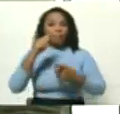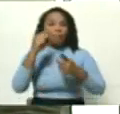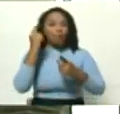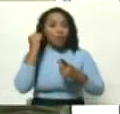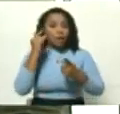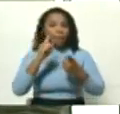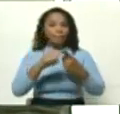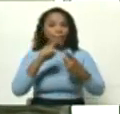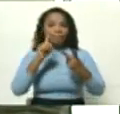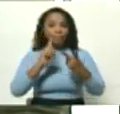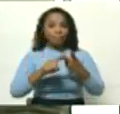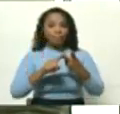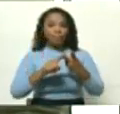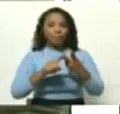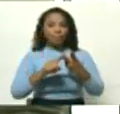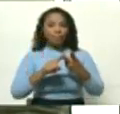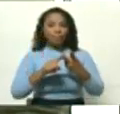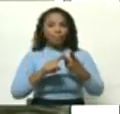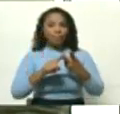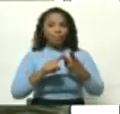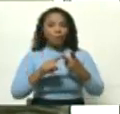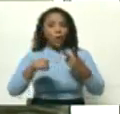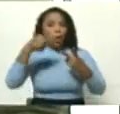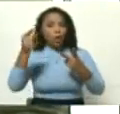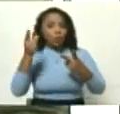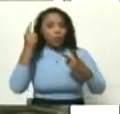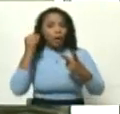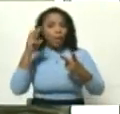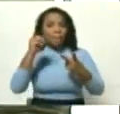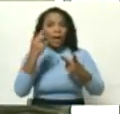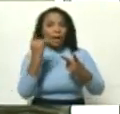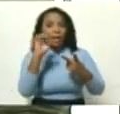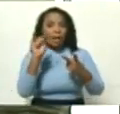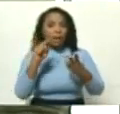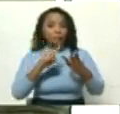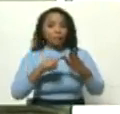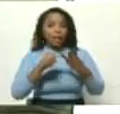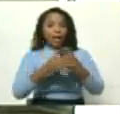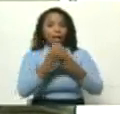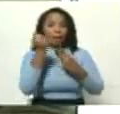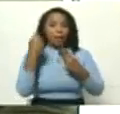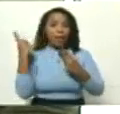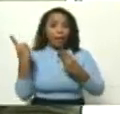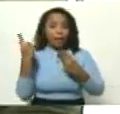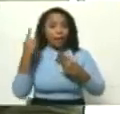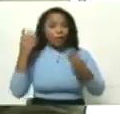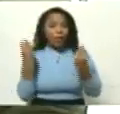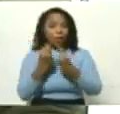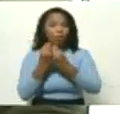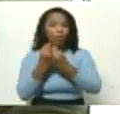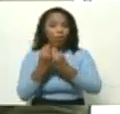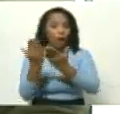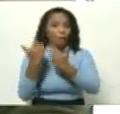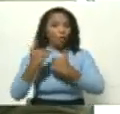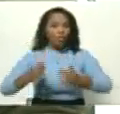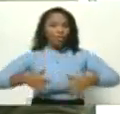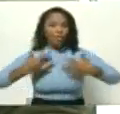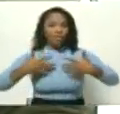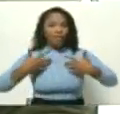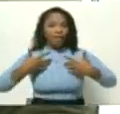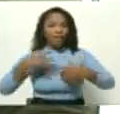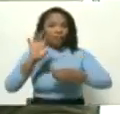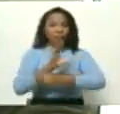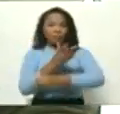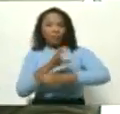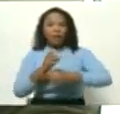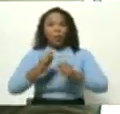y María Ángel Colina, que va a estar ahí con nosotros exactamente disfrutando del cántico llanero,